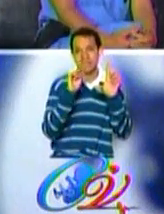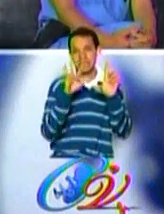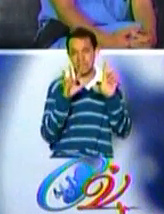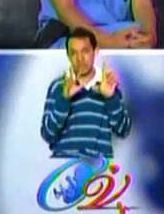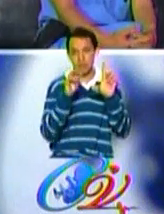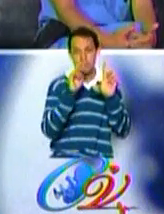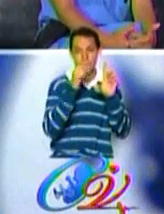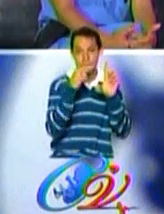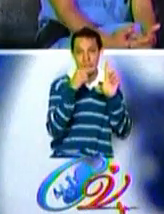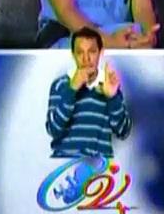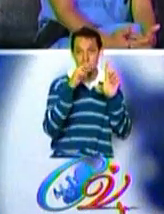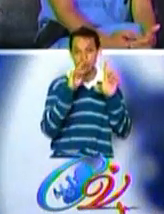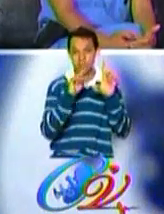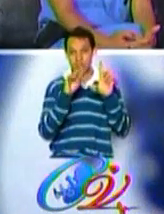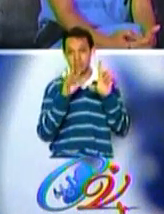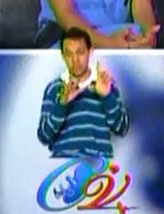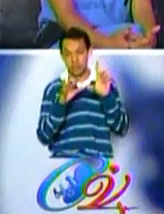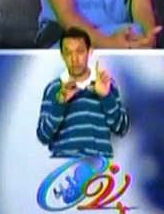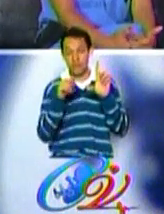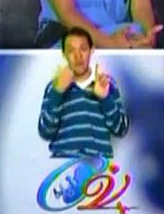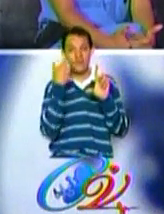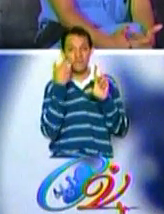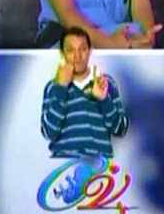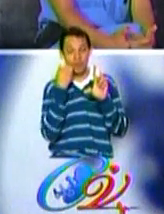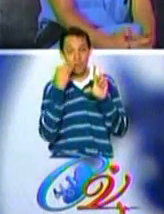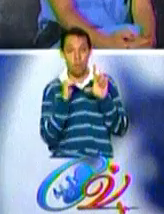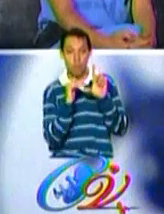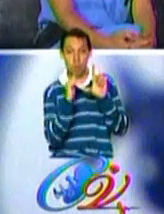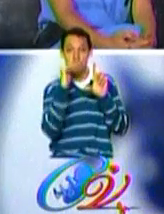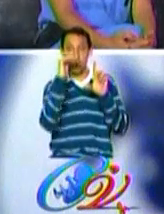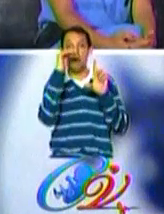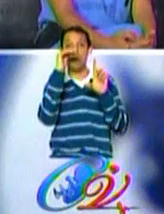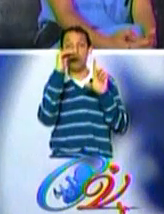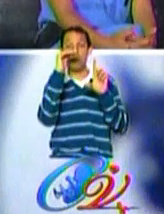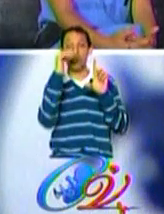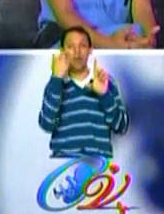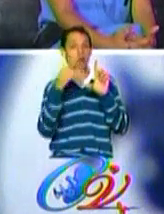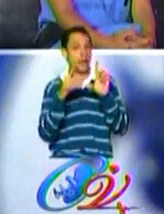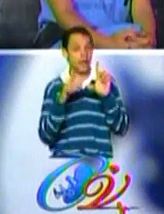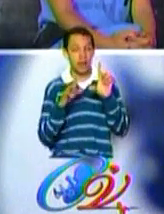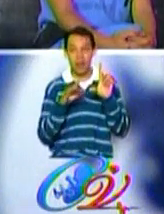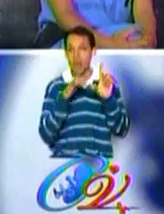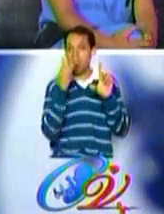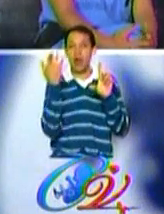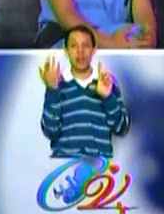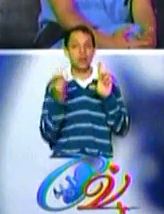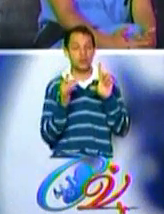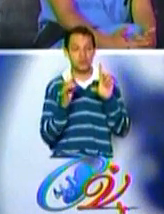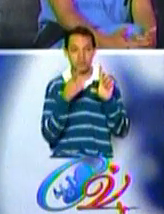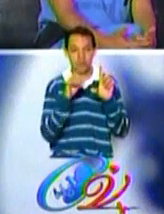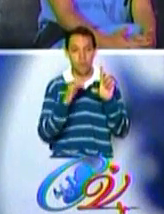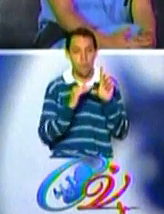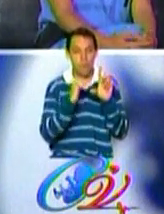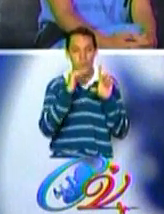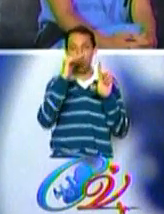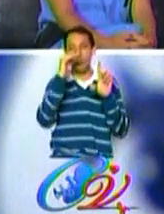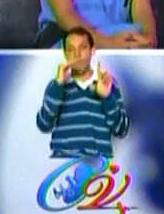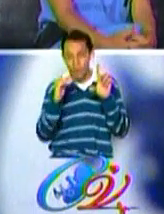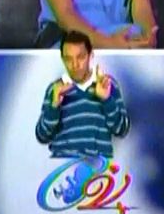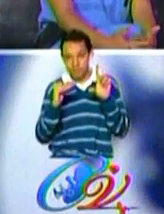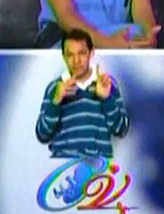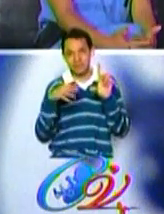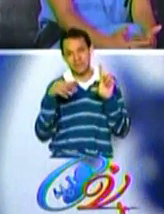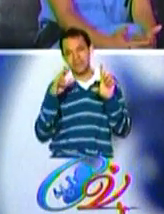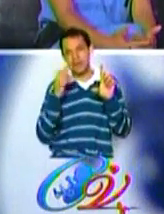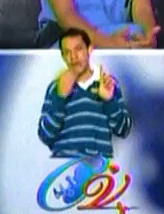¿cierto? Cuando uno tiene una enfermedad, esto se aumenta. Cuando uno tiene un problema necrótico, ese voltaje también se aumenta, y cuando,